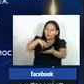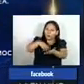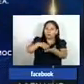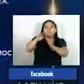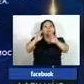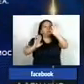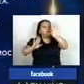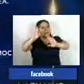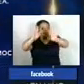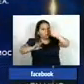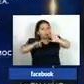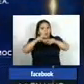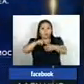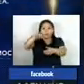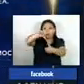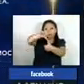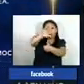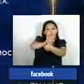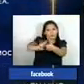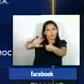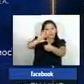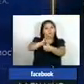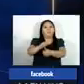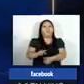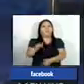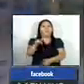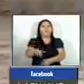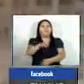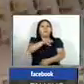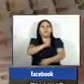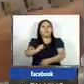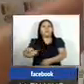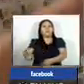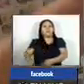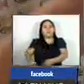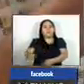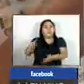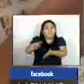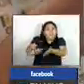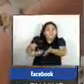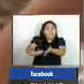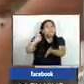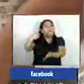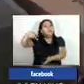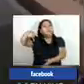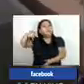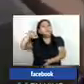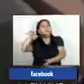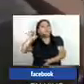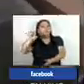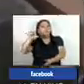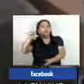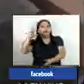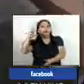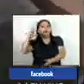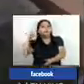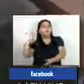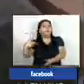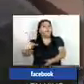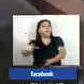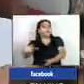participativo en la región. El Salvador eligió por primera vez a los diputados al Parlamento